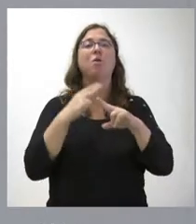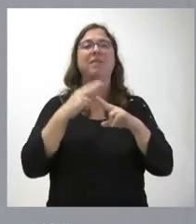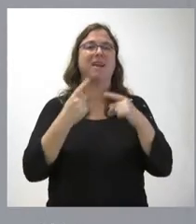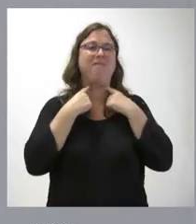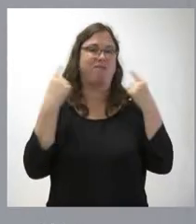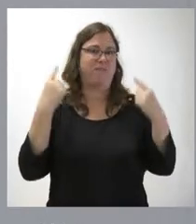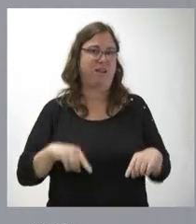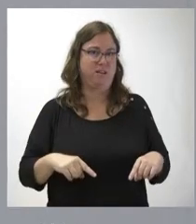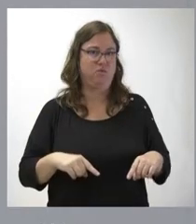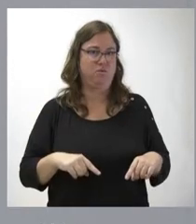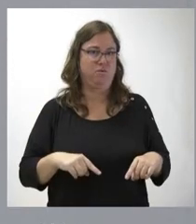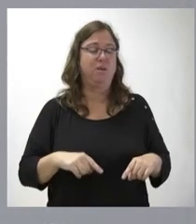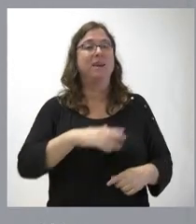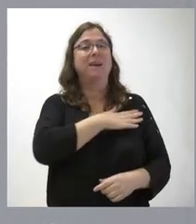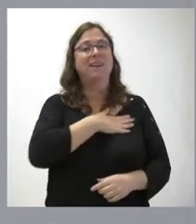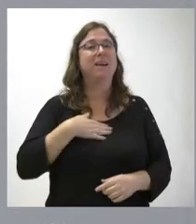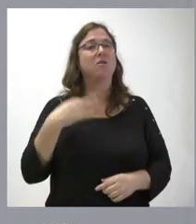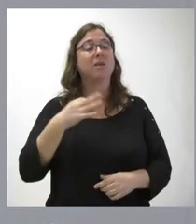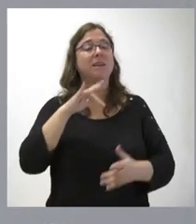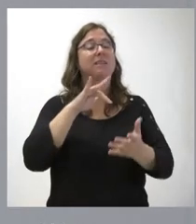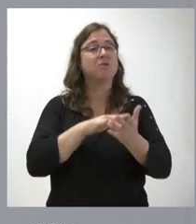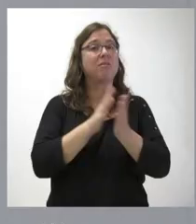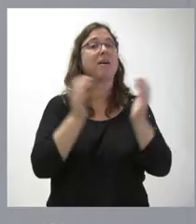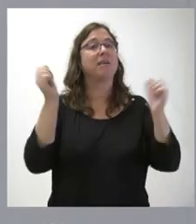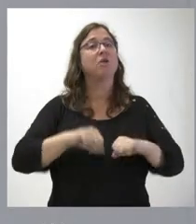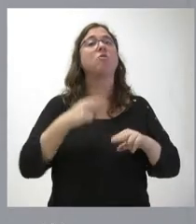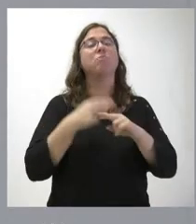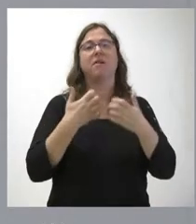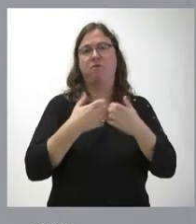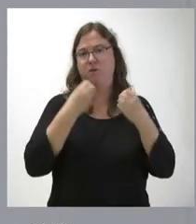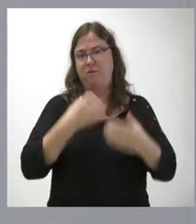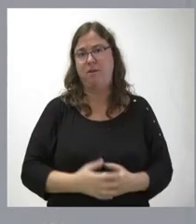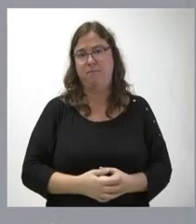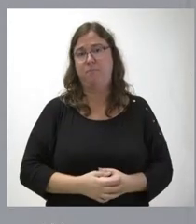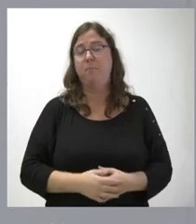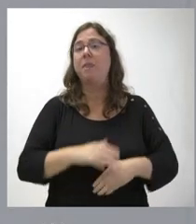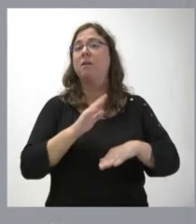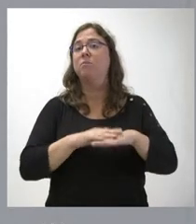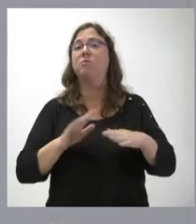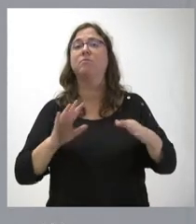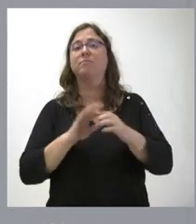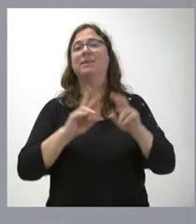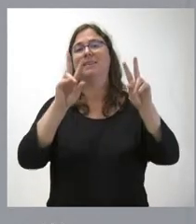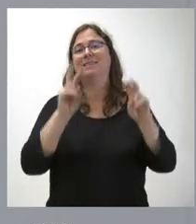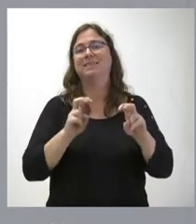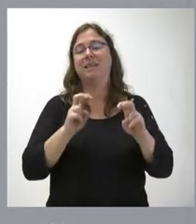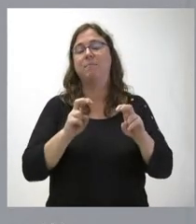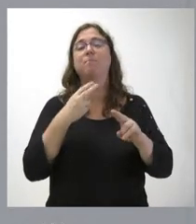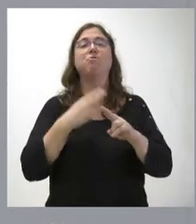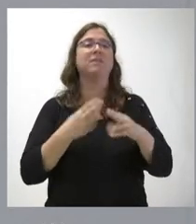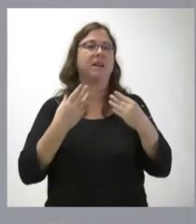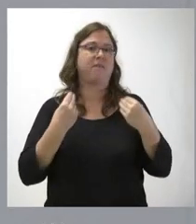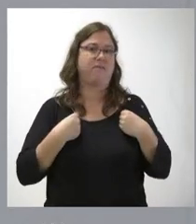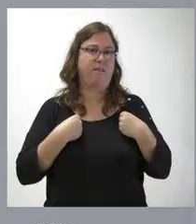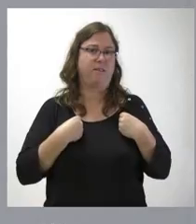allí donde se aplica queremos aplicar en Castilla de León políticas que funcionan esto por lo que tiene que ver al análisis de la política de vivienda hay una segunda